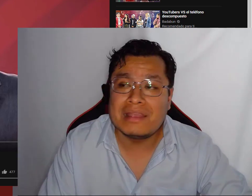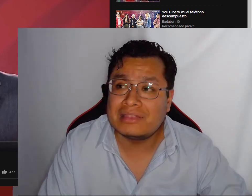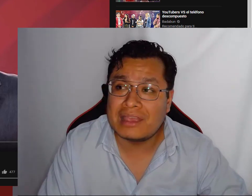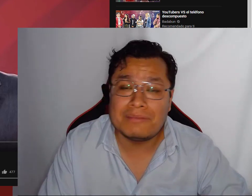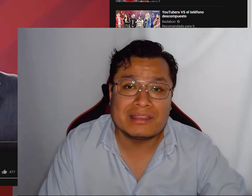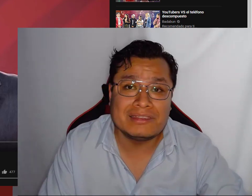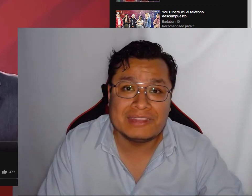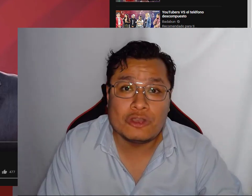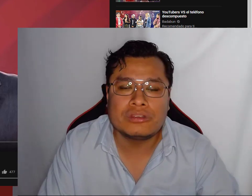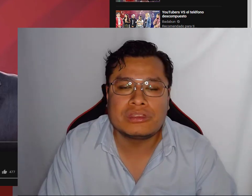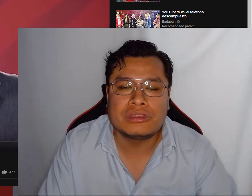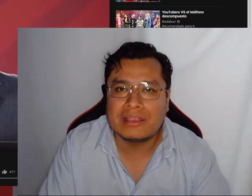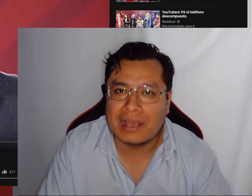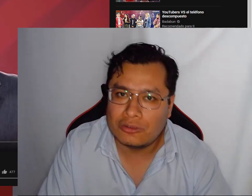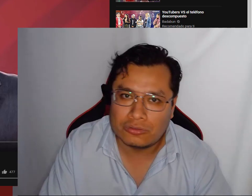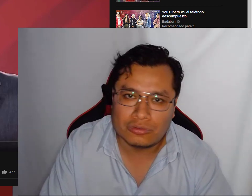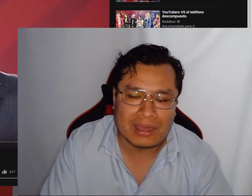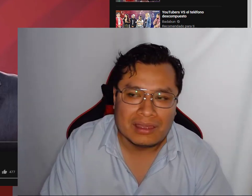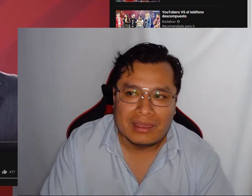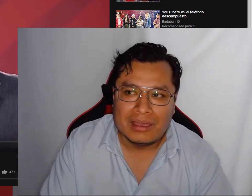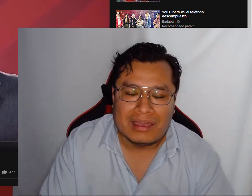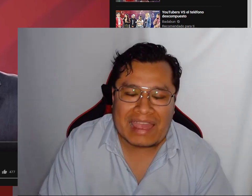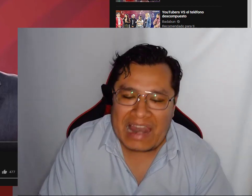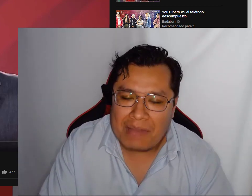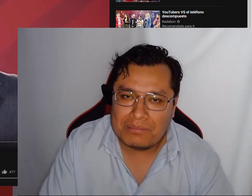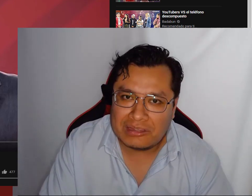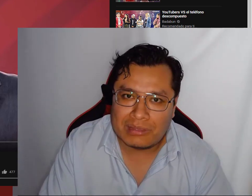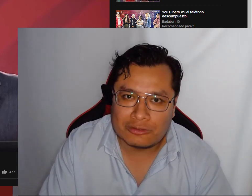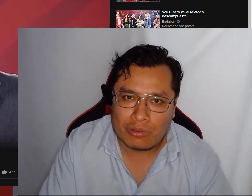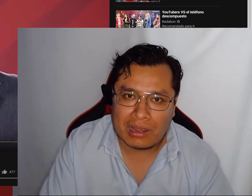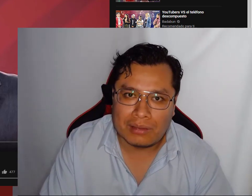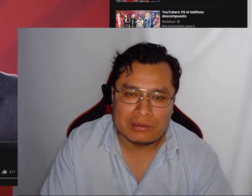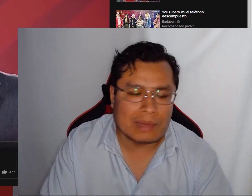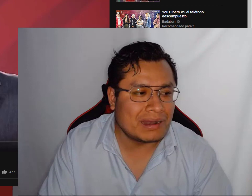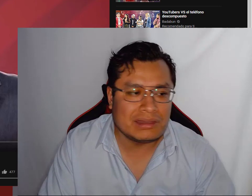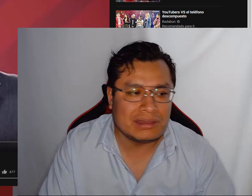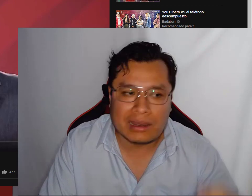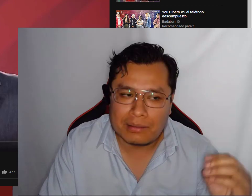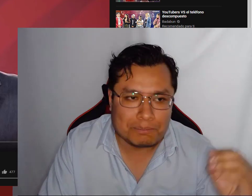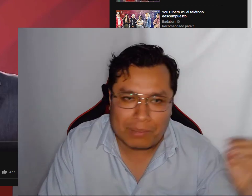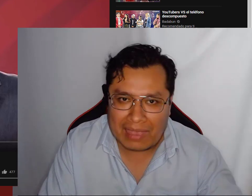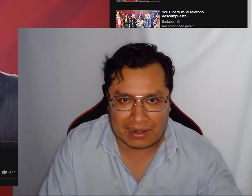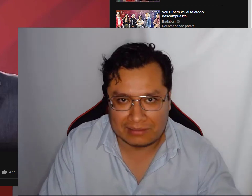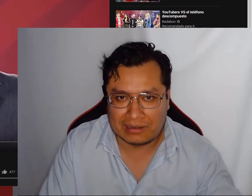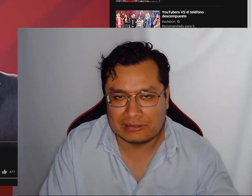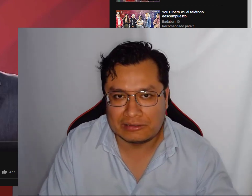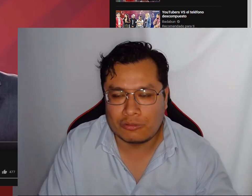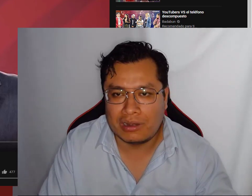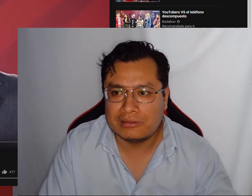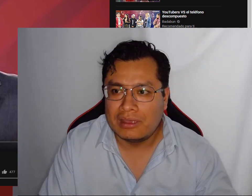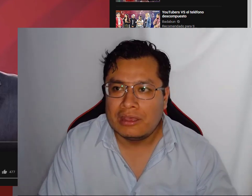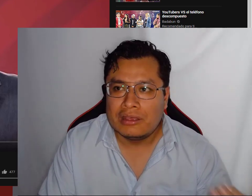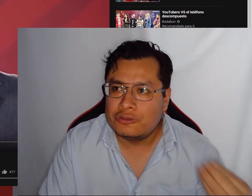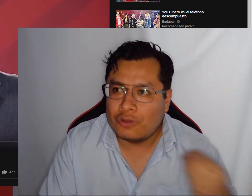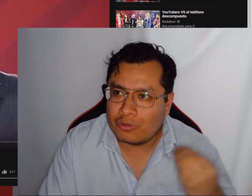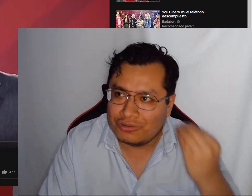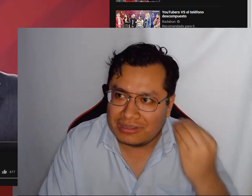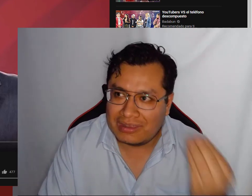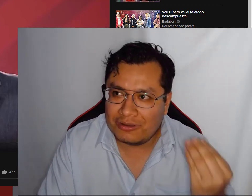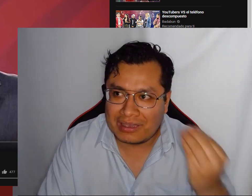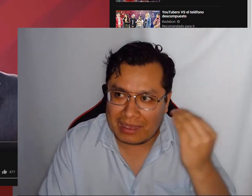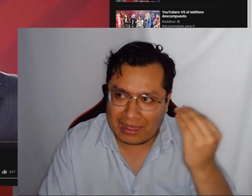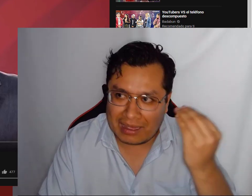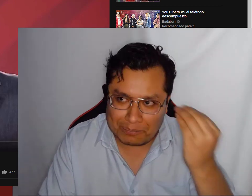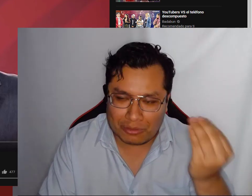20 25 30 años o sea en la misma escuela y aparecen atrás en las escuelas yo